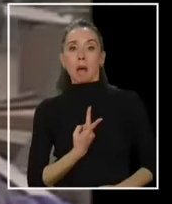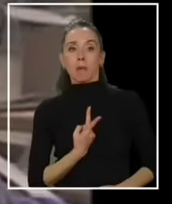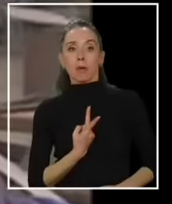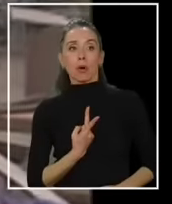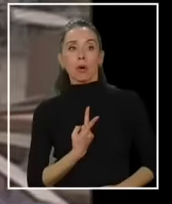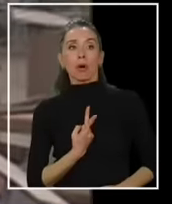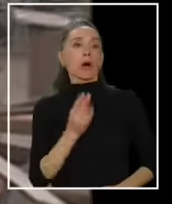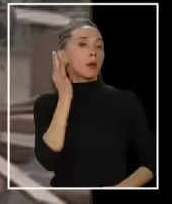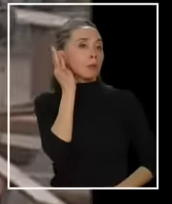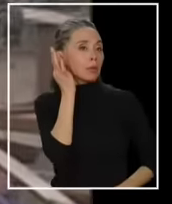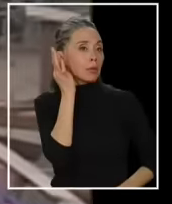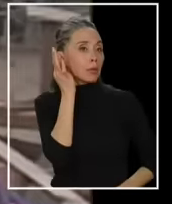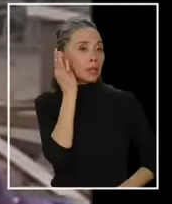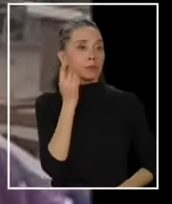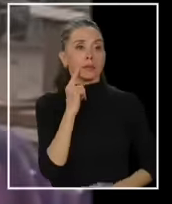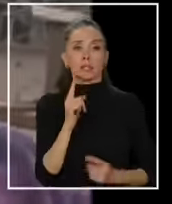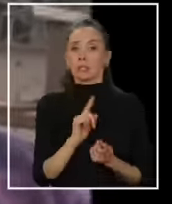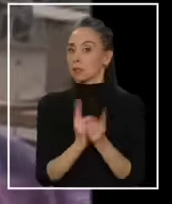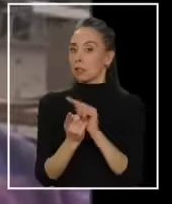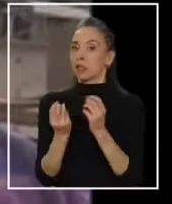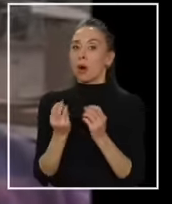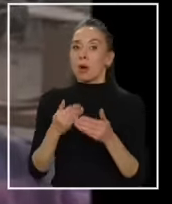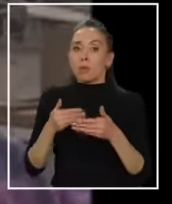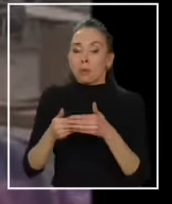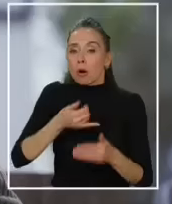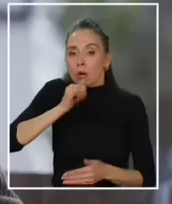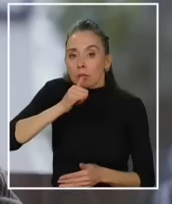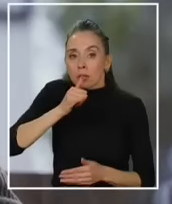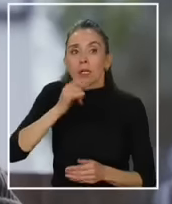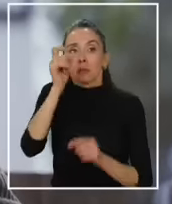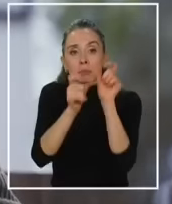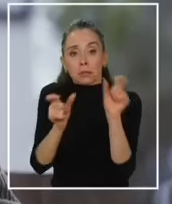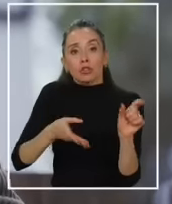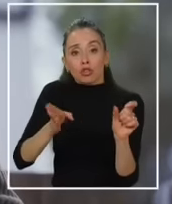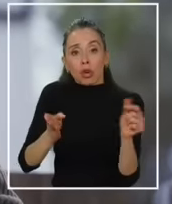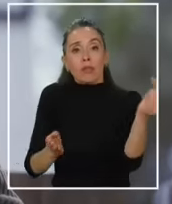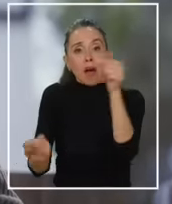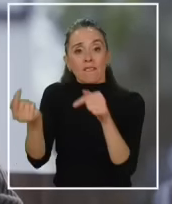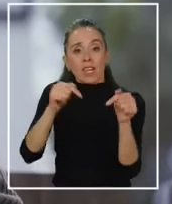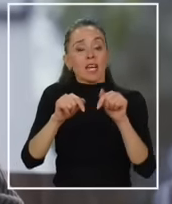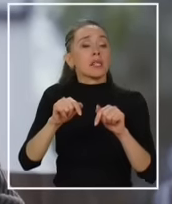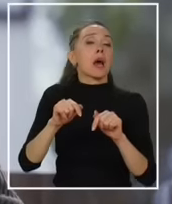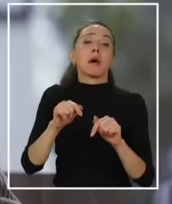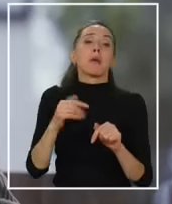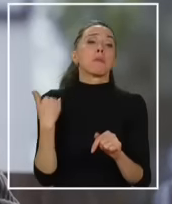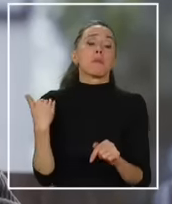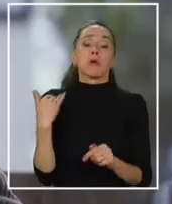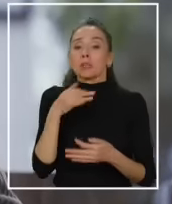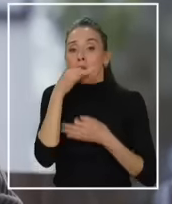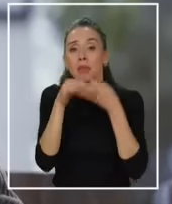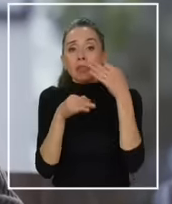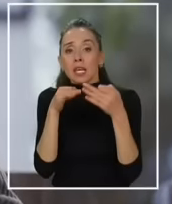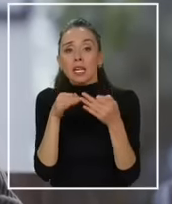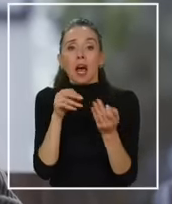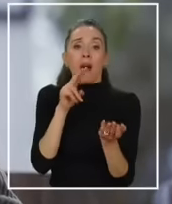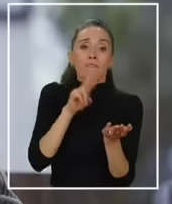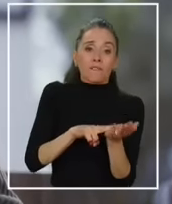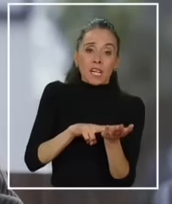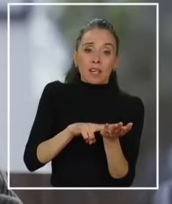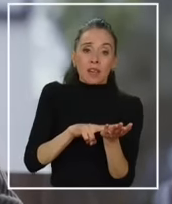y terminando en la forma en que terminó. O sea, la gente sigue viniendo, más allá que se diga si es